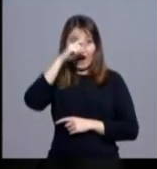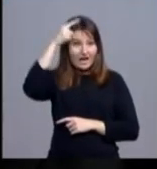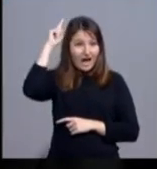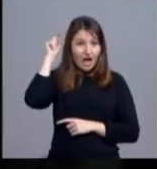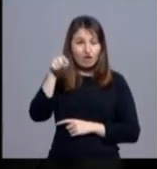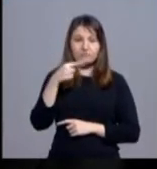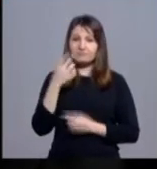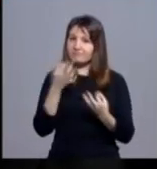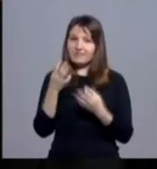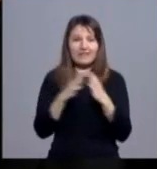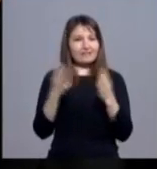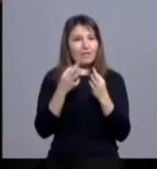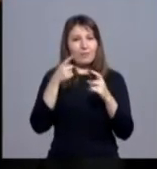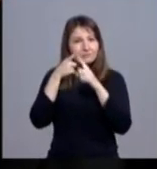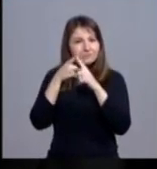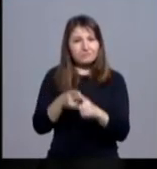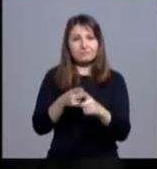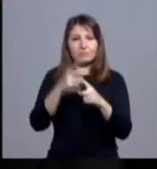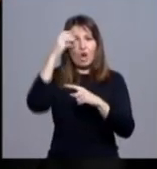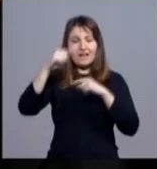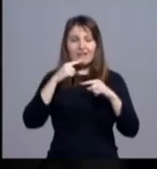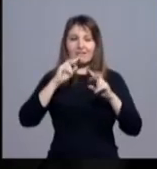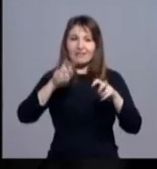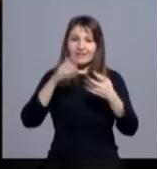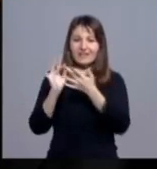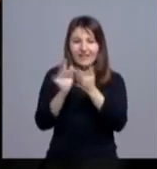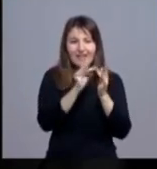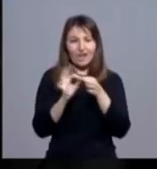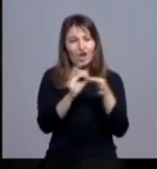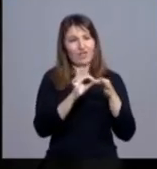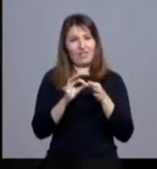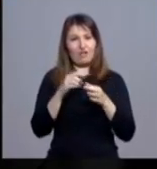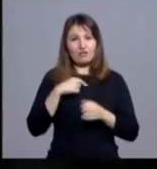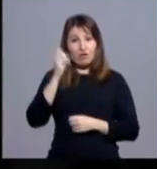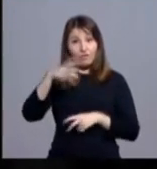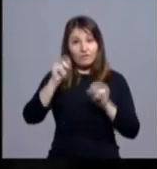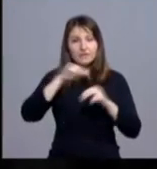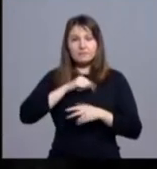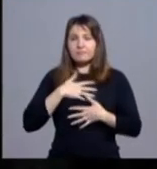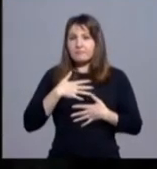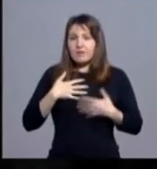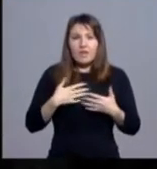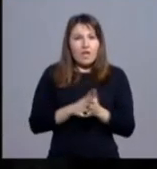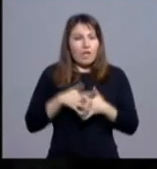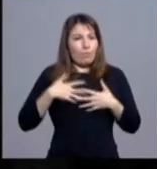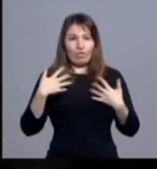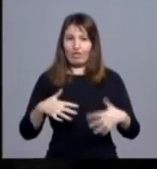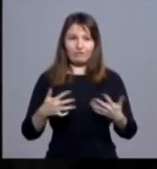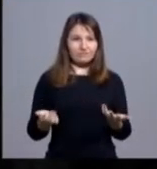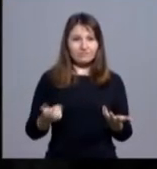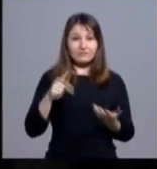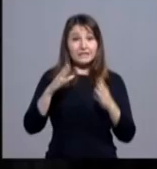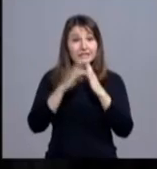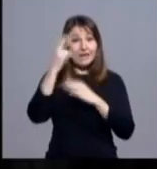de la reconciliación. Yo salí de aquella homilía entusiasmado. La Iglesia Católica en